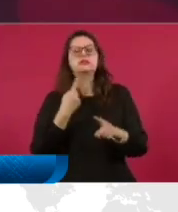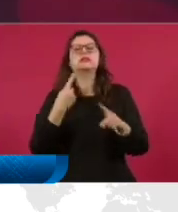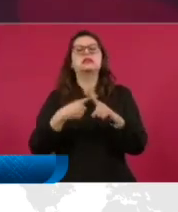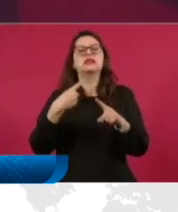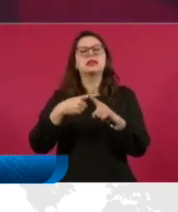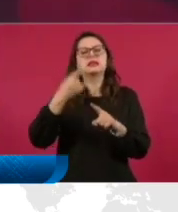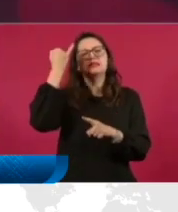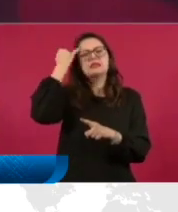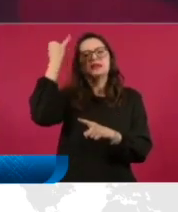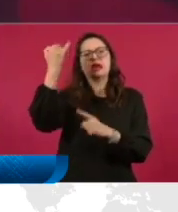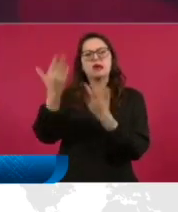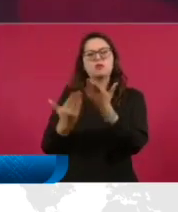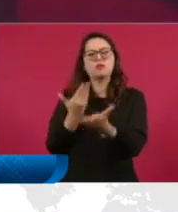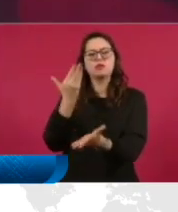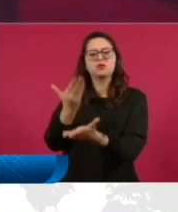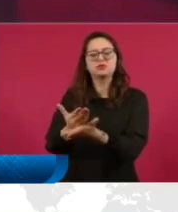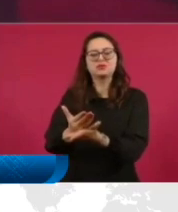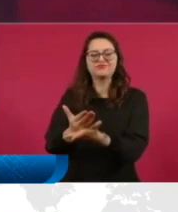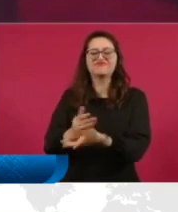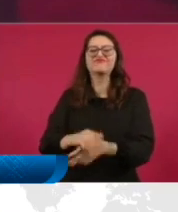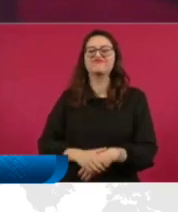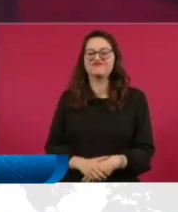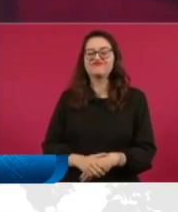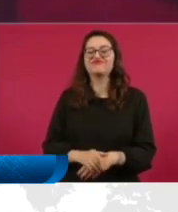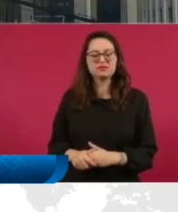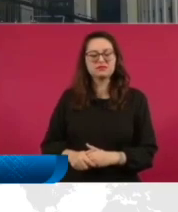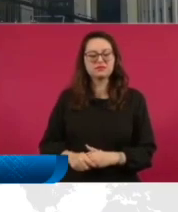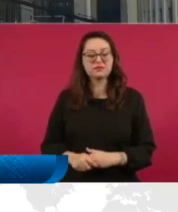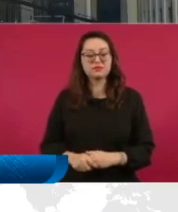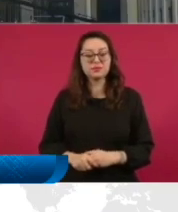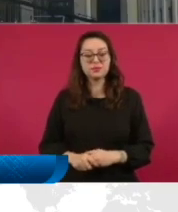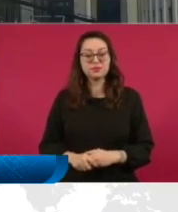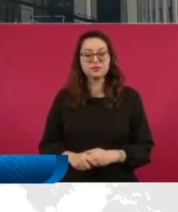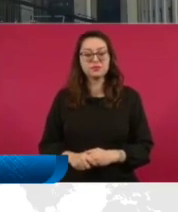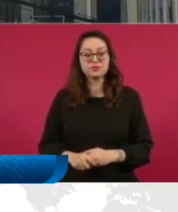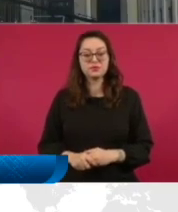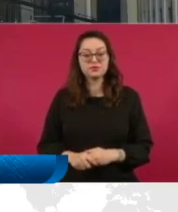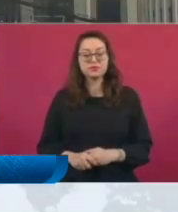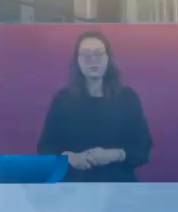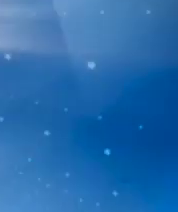reduciría la jornada laboral de 48 a 40 horas semanales.